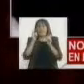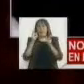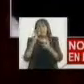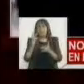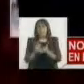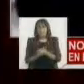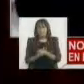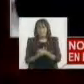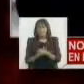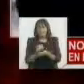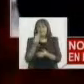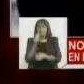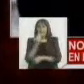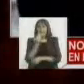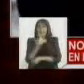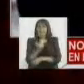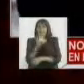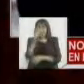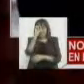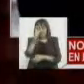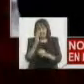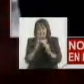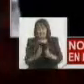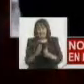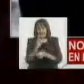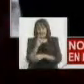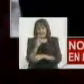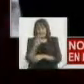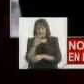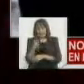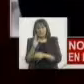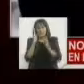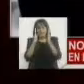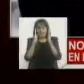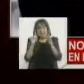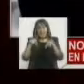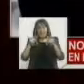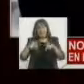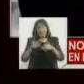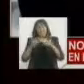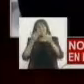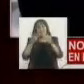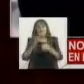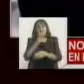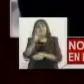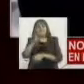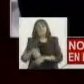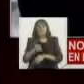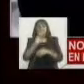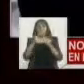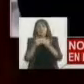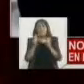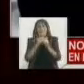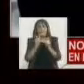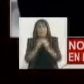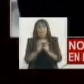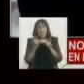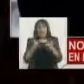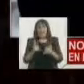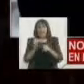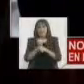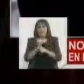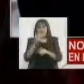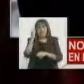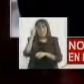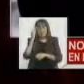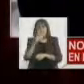actitud. Bien. Muchísimas gracias, señor canciller. Don René Castro, estaremos pendientes aquí para llevarle a los costarricenses todo el detalle de las gestiones que está